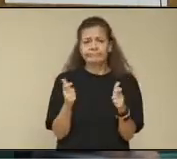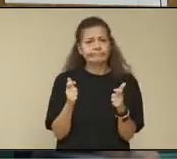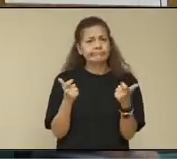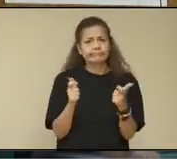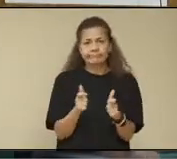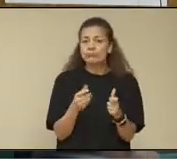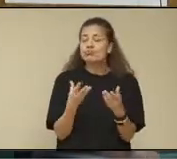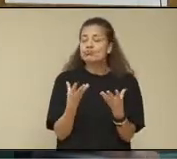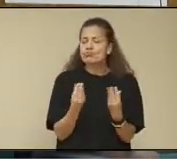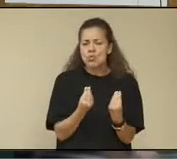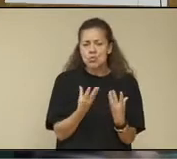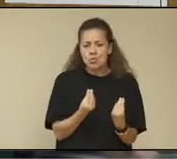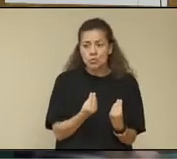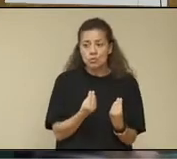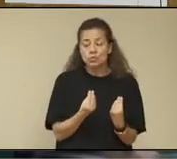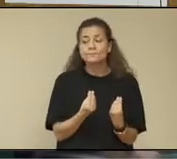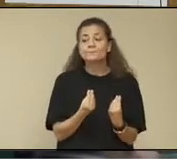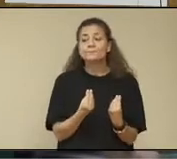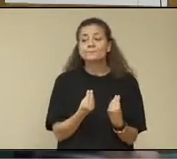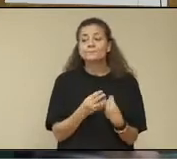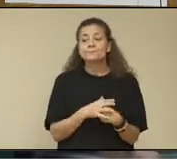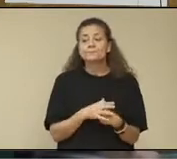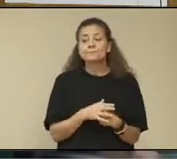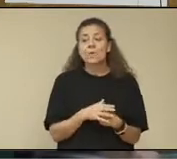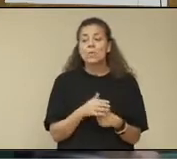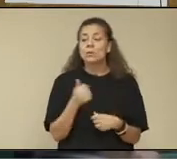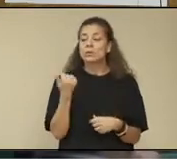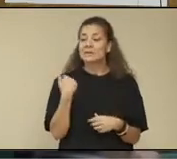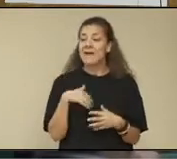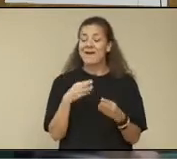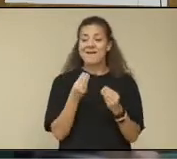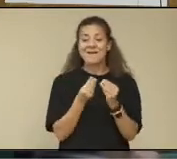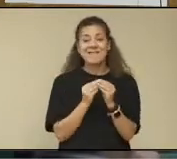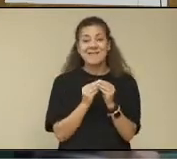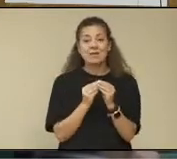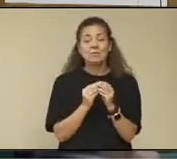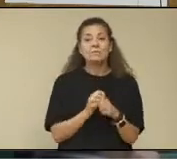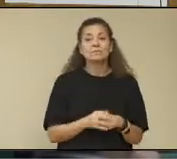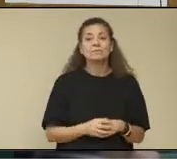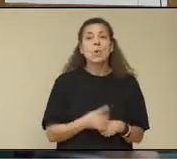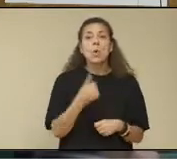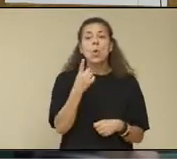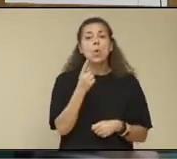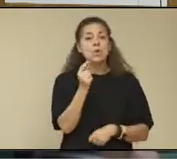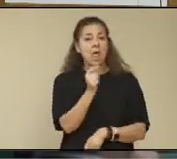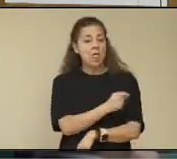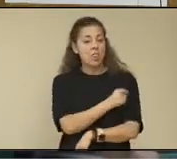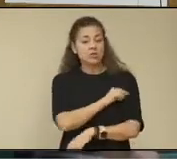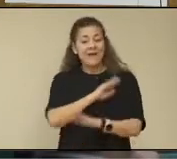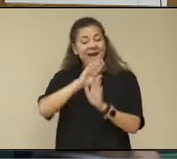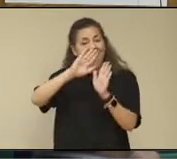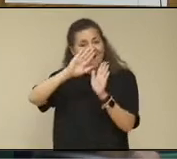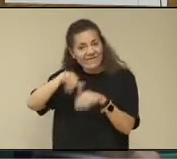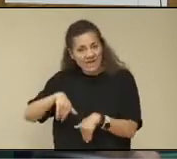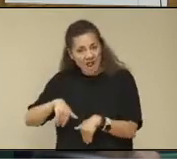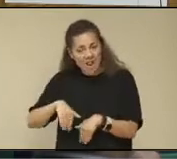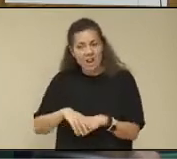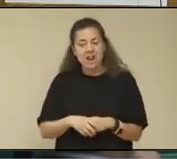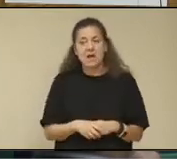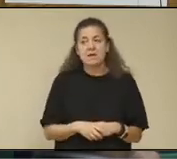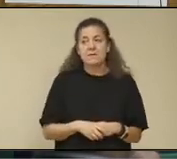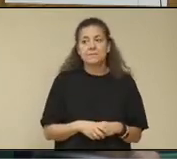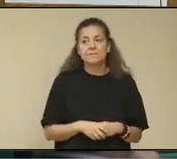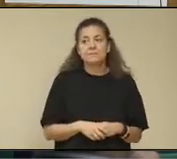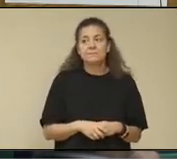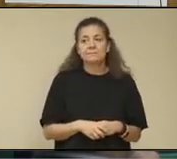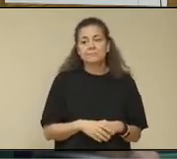notablemente con el tiempo, y cuando hicieron una dosis al final de todo